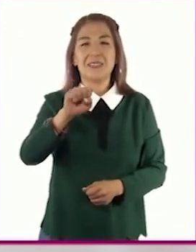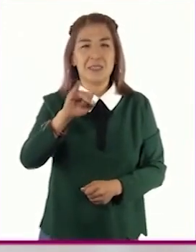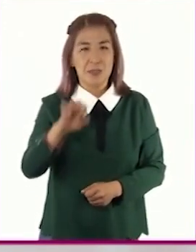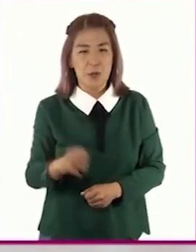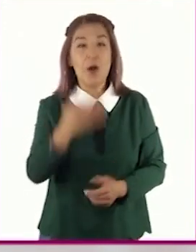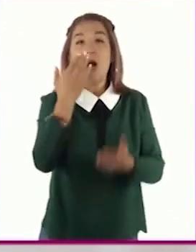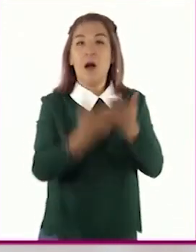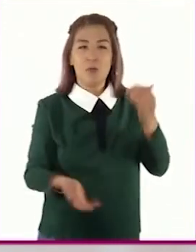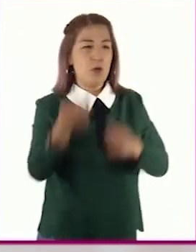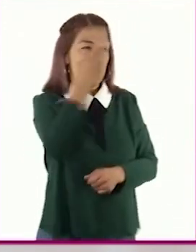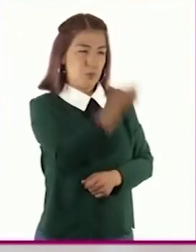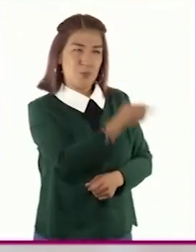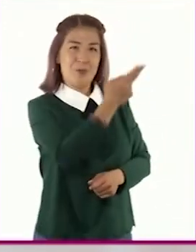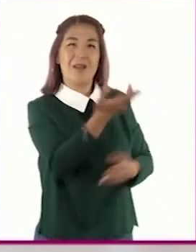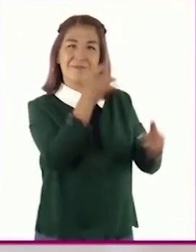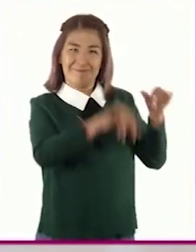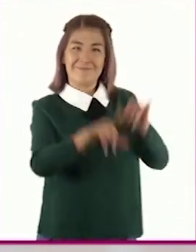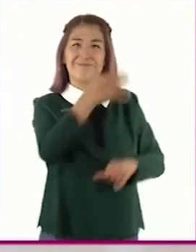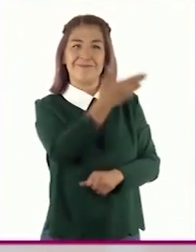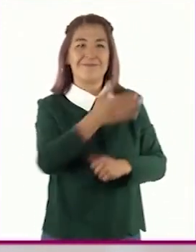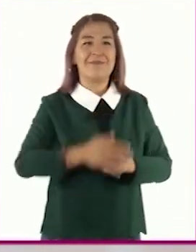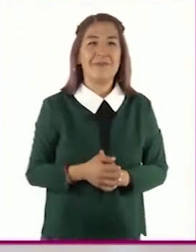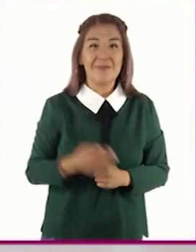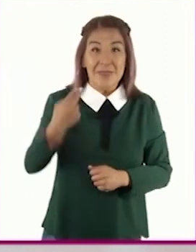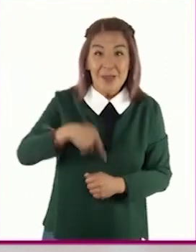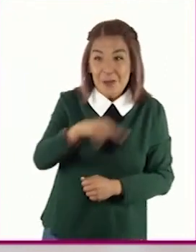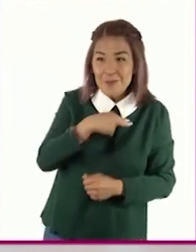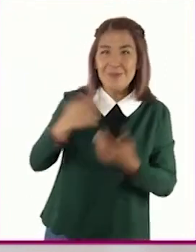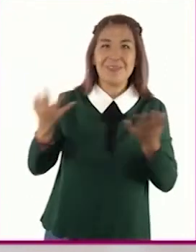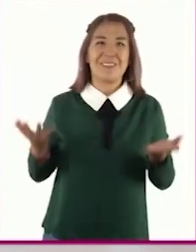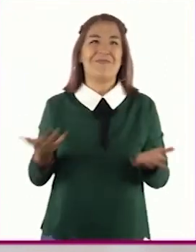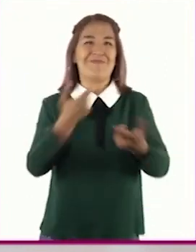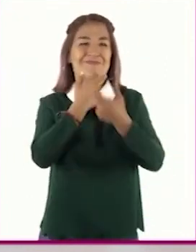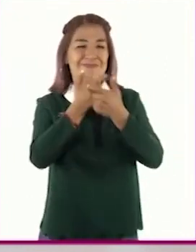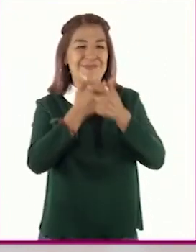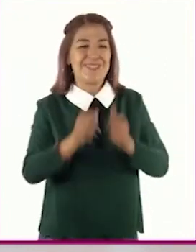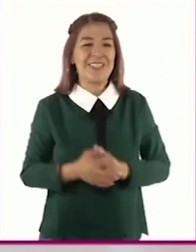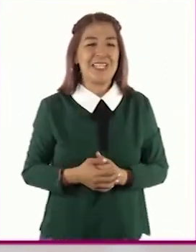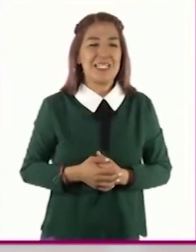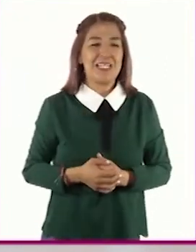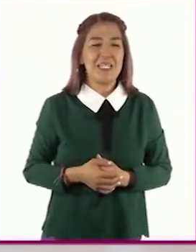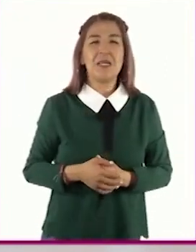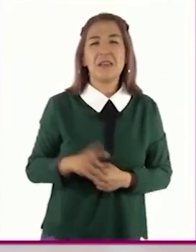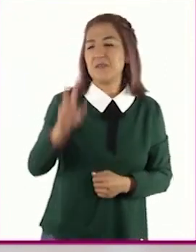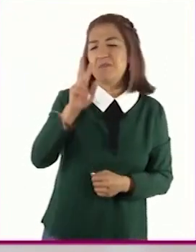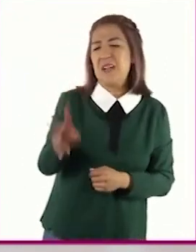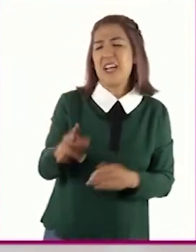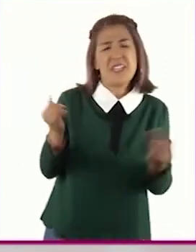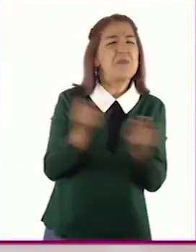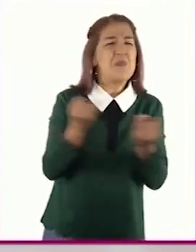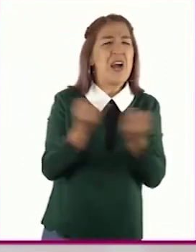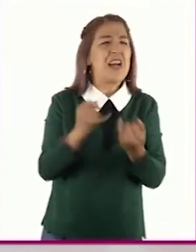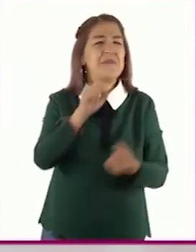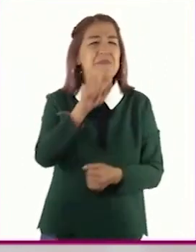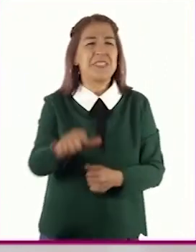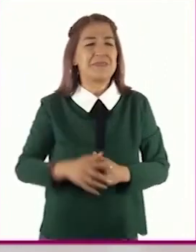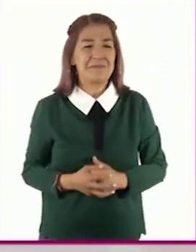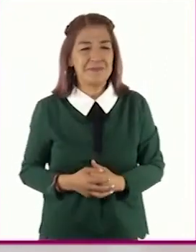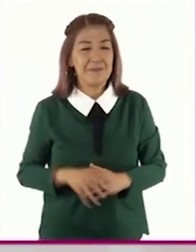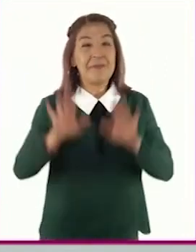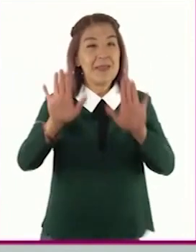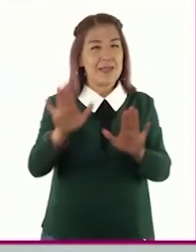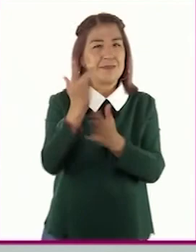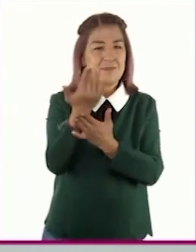Ahora ustedes, don radiactivo. Nosotros lo vemos de igual forma. ¿Sí?